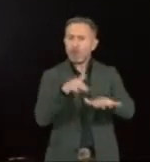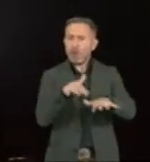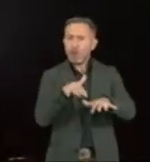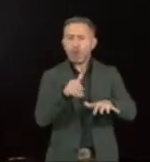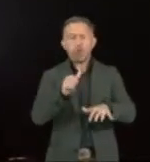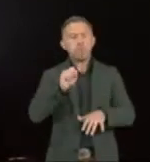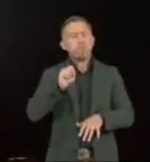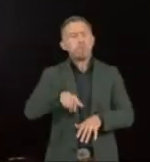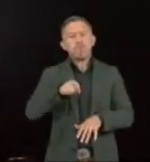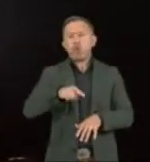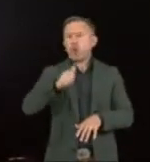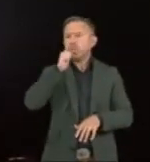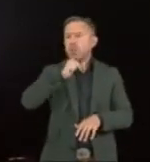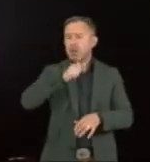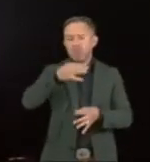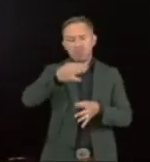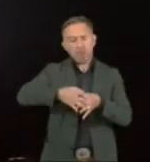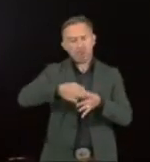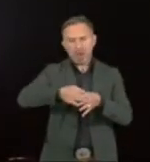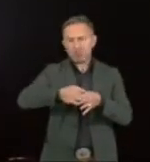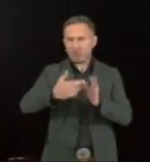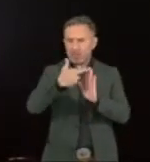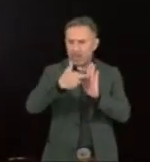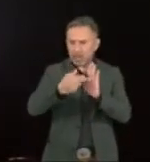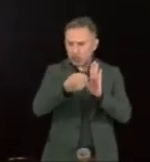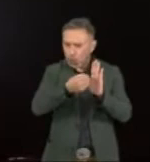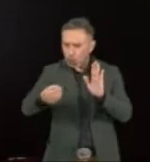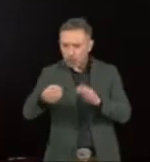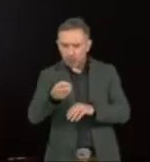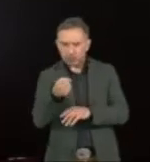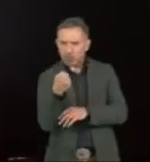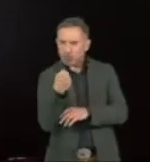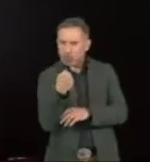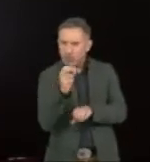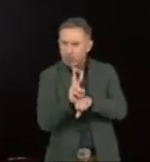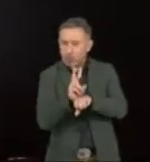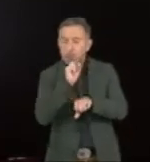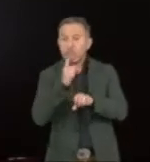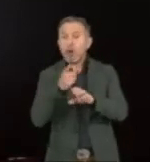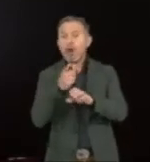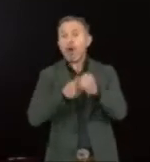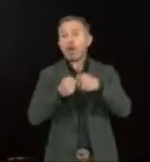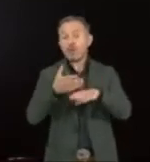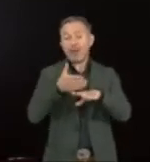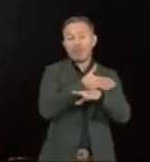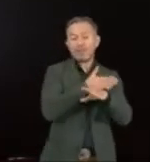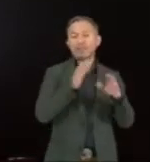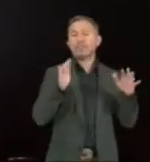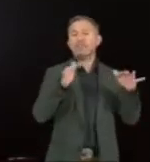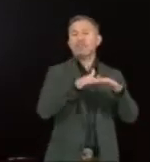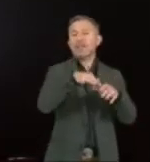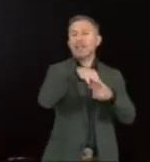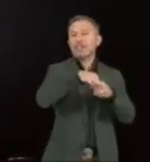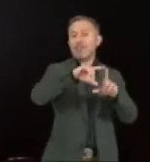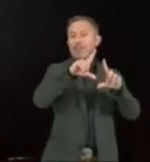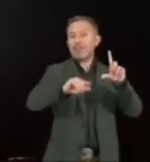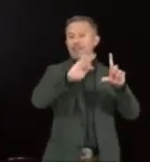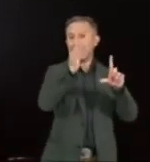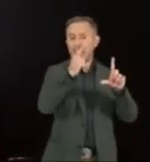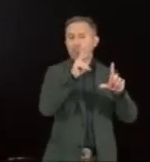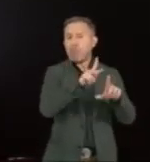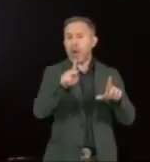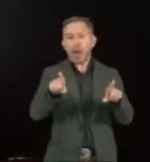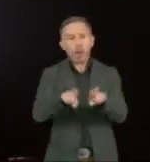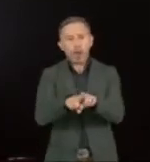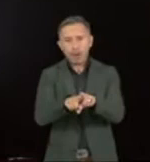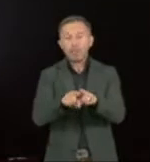técnico y las mismas condiciones de confianza e integridad que en las elecciones federales previas a pesar de los obstáculos que se le pusieron al